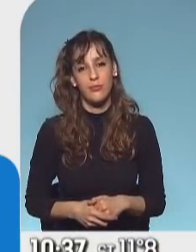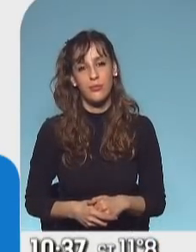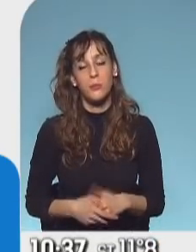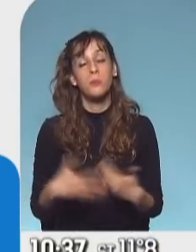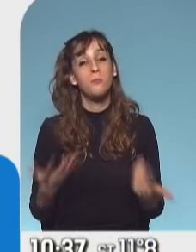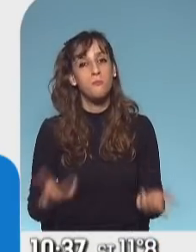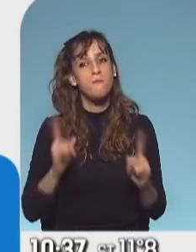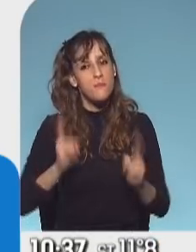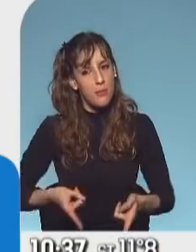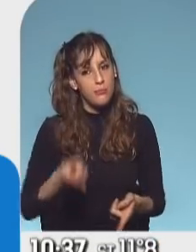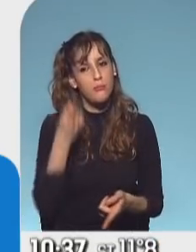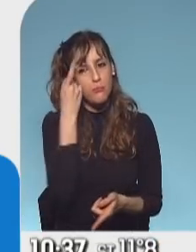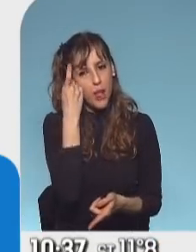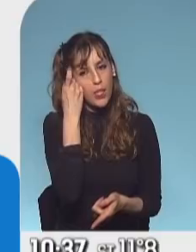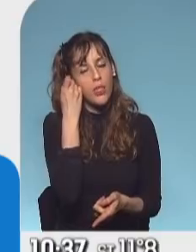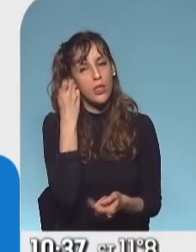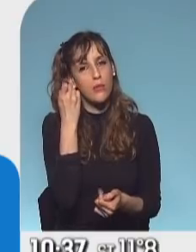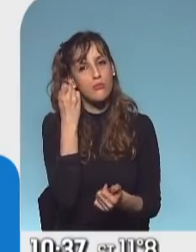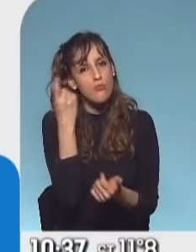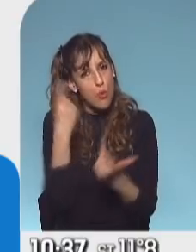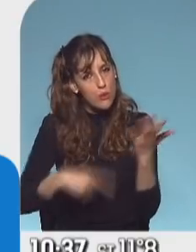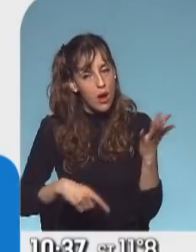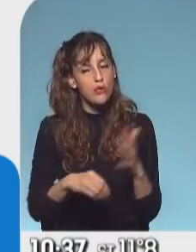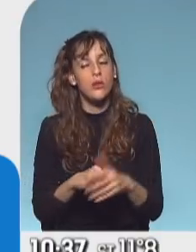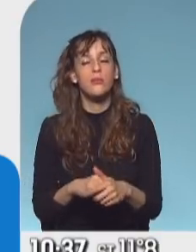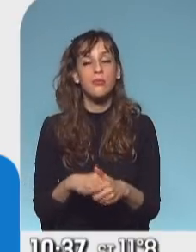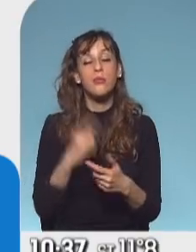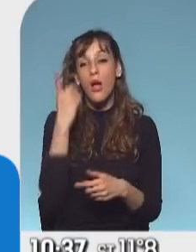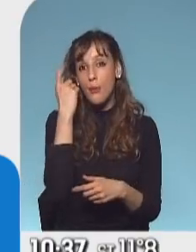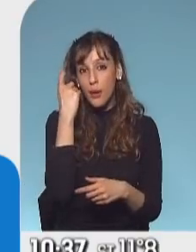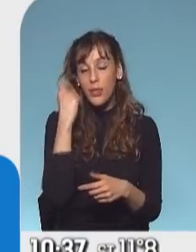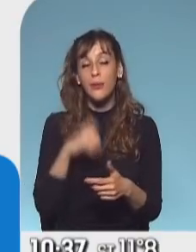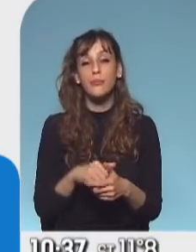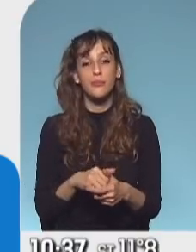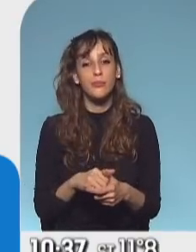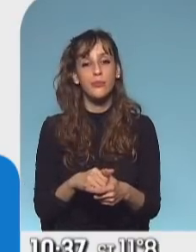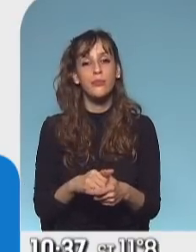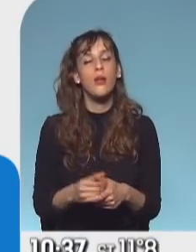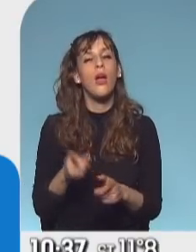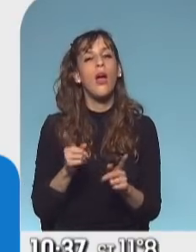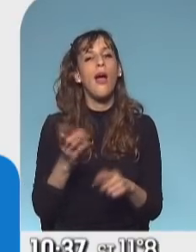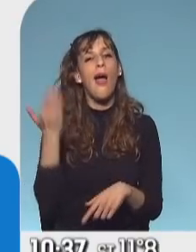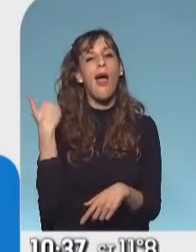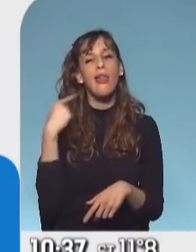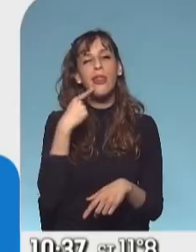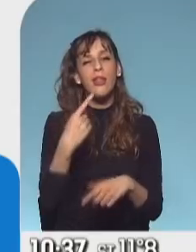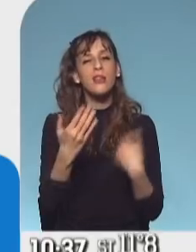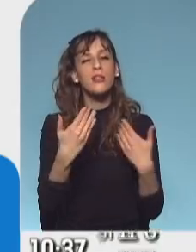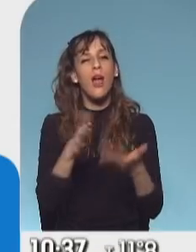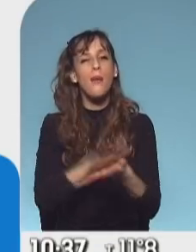Hemos aprendido también otras cosas de la pandemia. Hemos aprendido que todo eso que llamamos medio ambiente